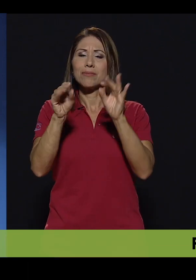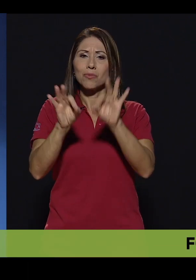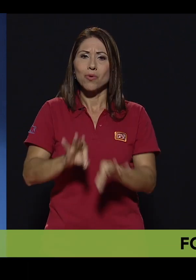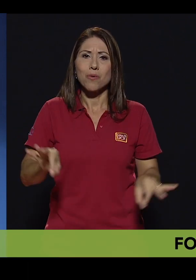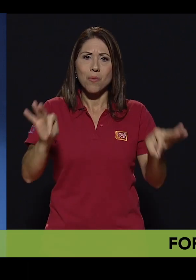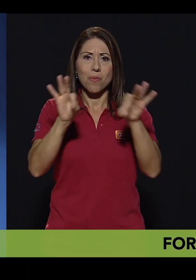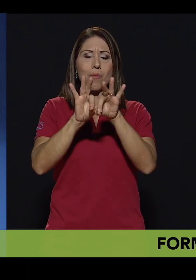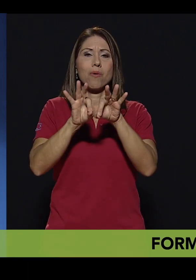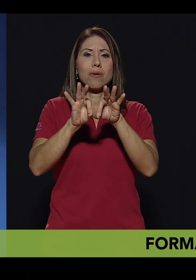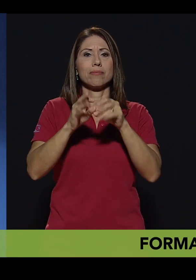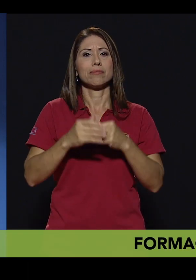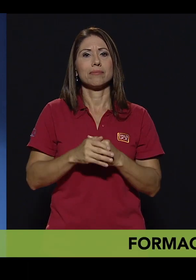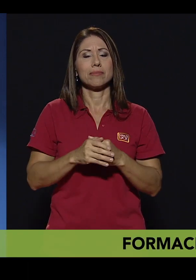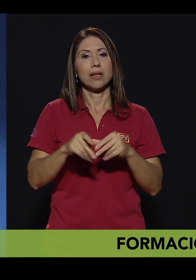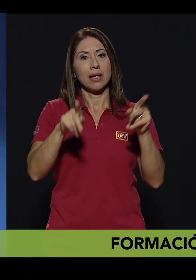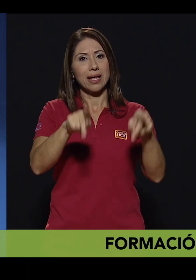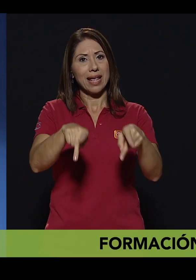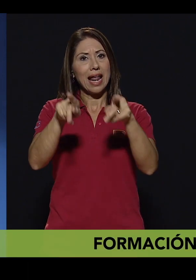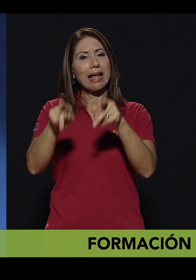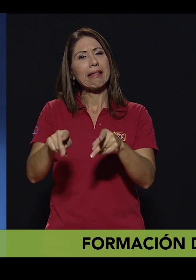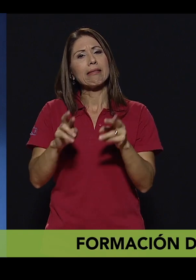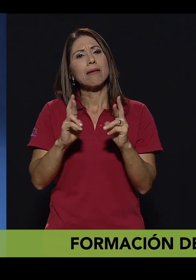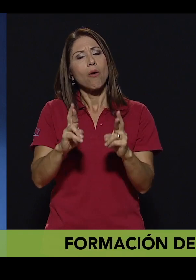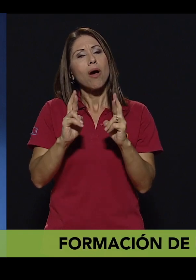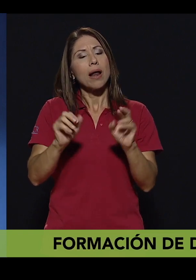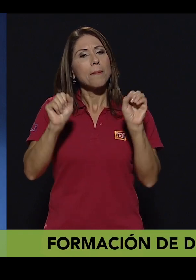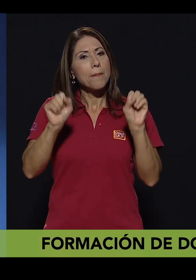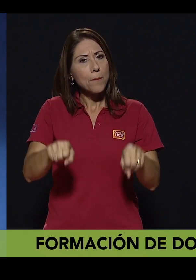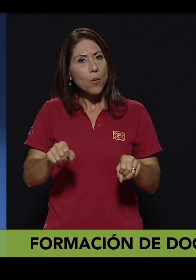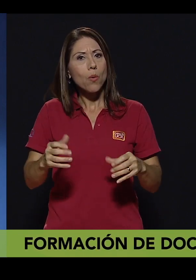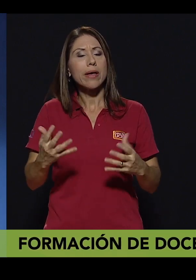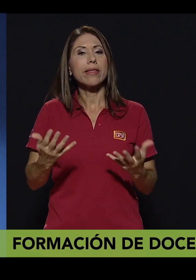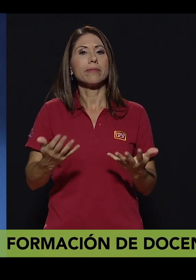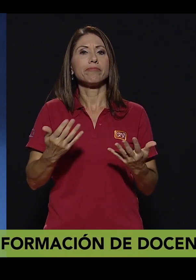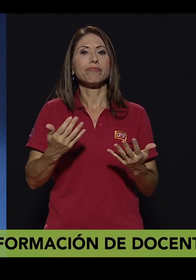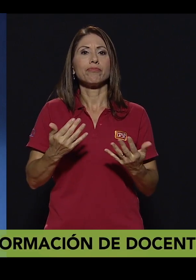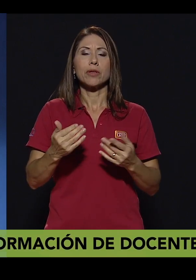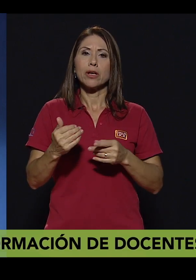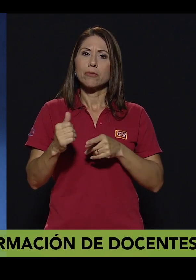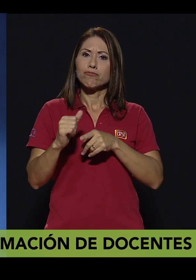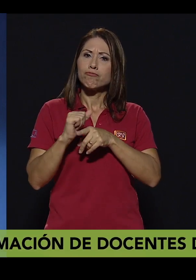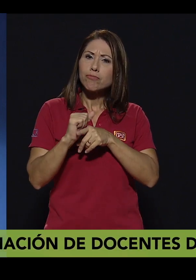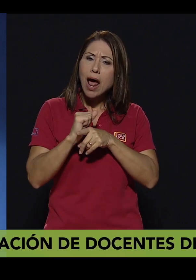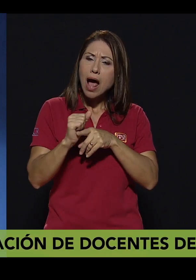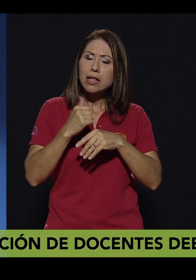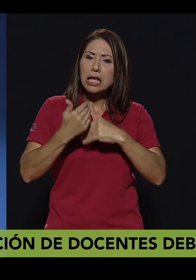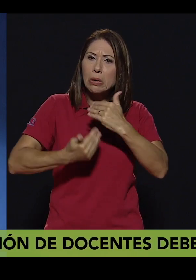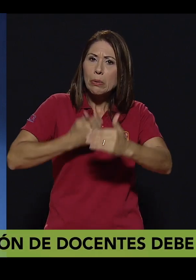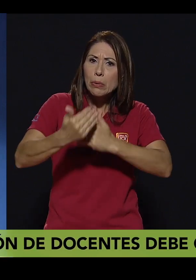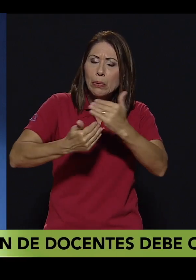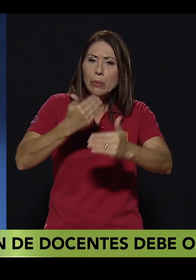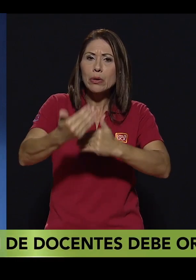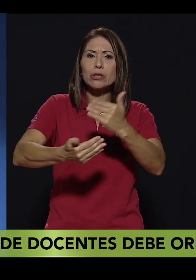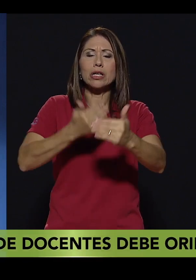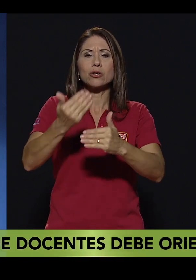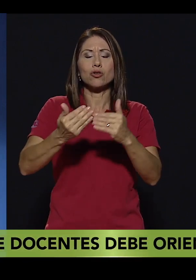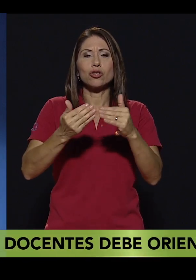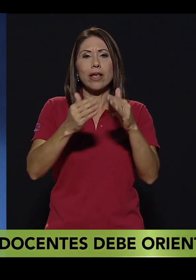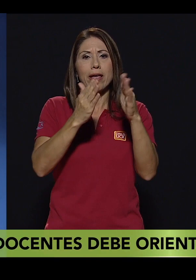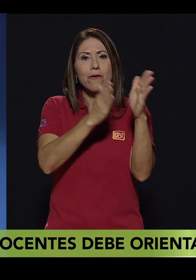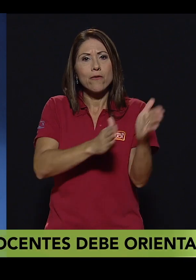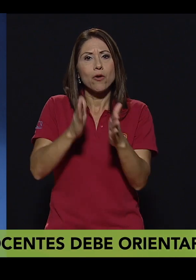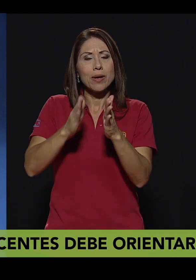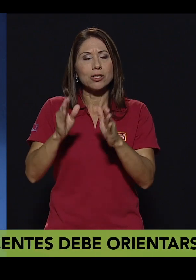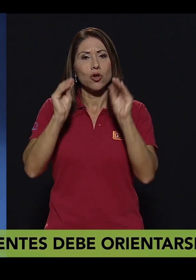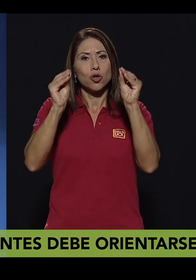gente pueda realmente ojalá ser práctica en los procesos de formación docente y que no lo tome por